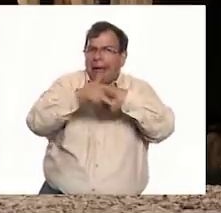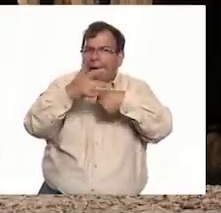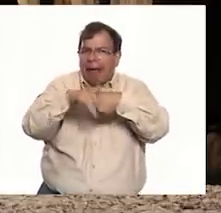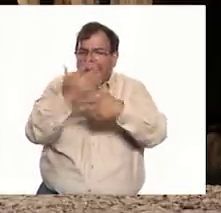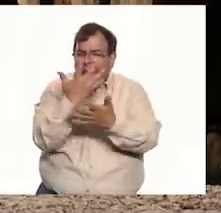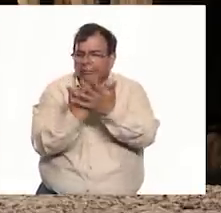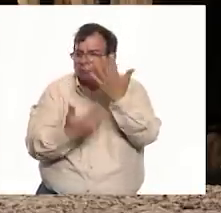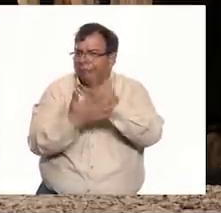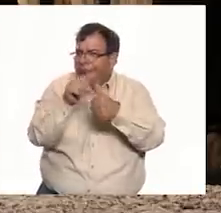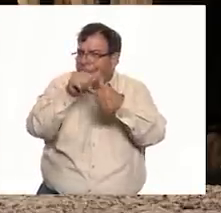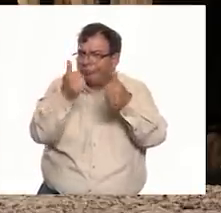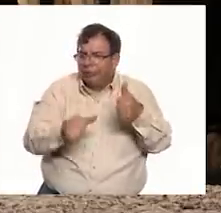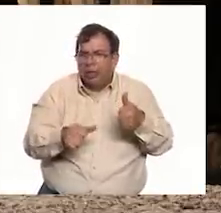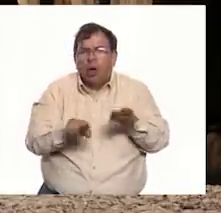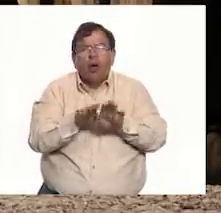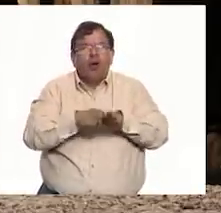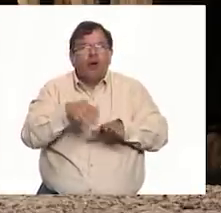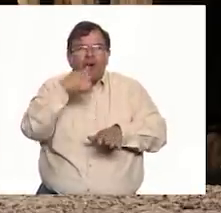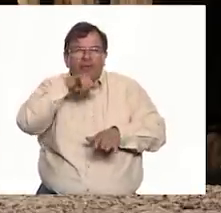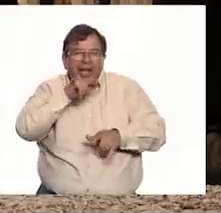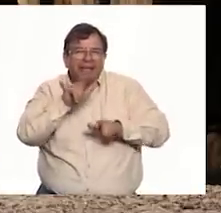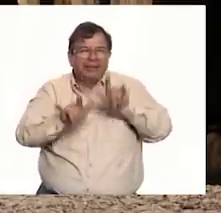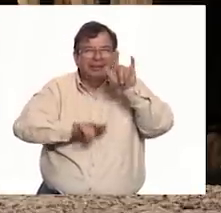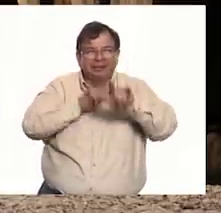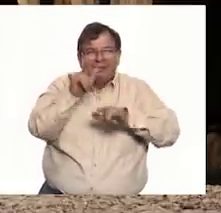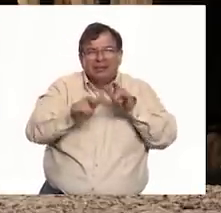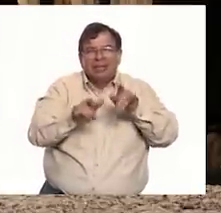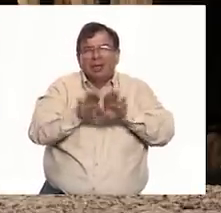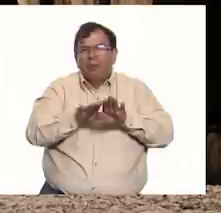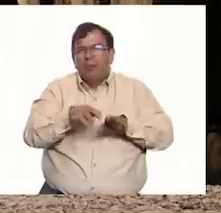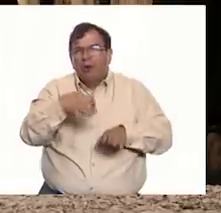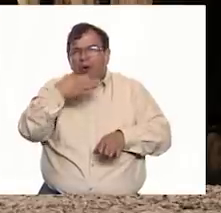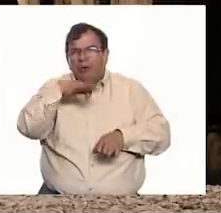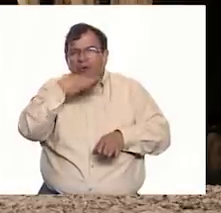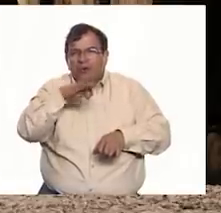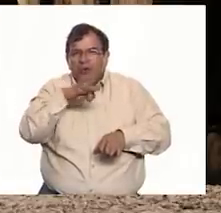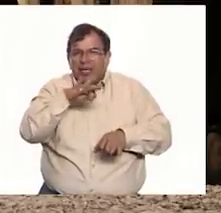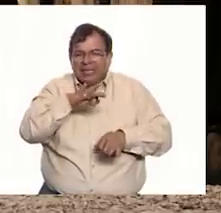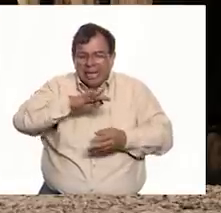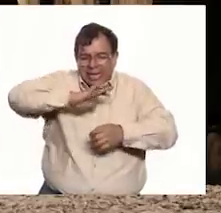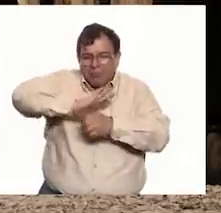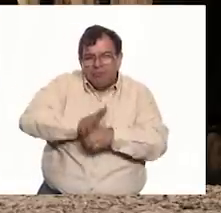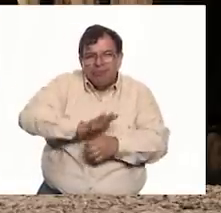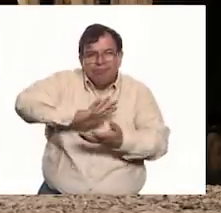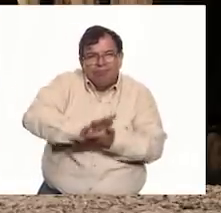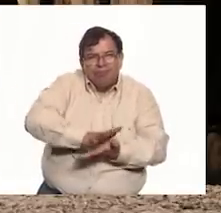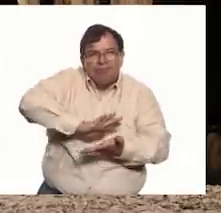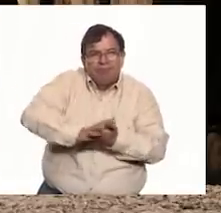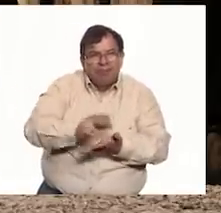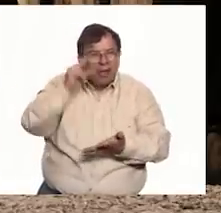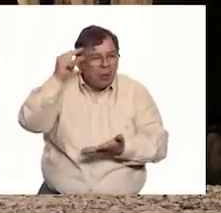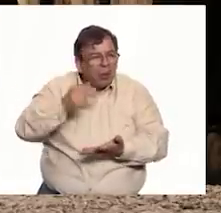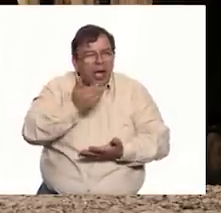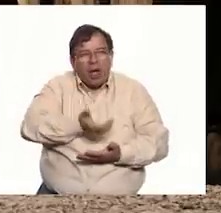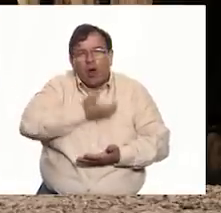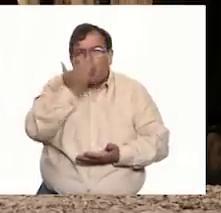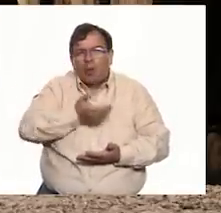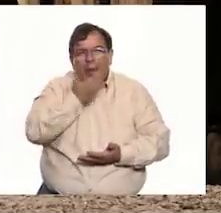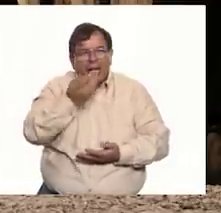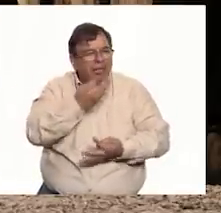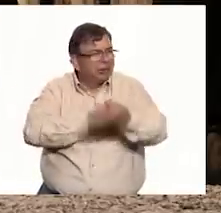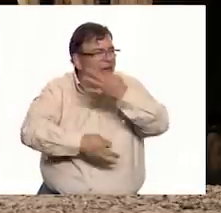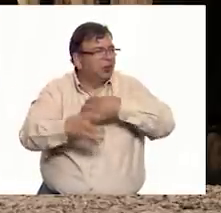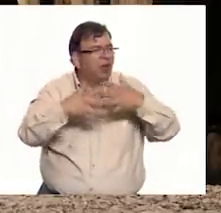artesanales, así como festivales y festividades como la fiesta de la vendimia tradicional para todas las fábricas